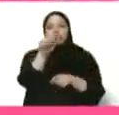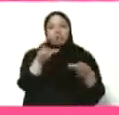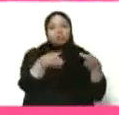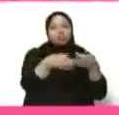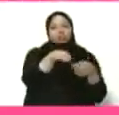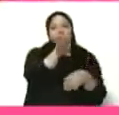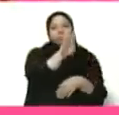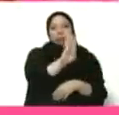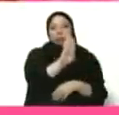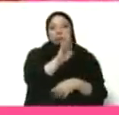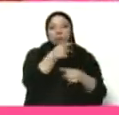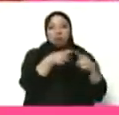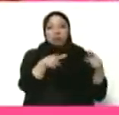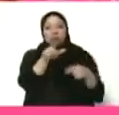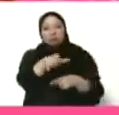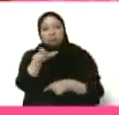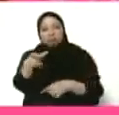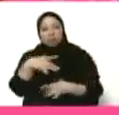grupo P.